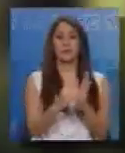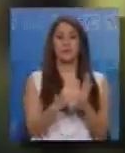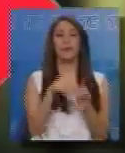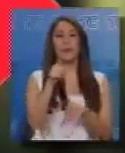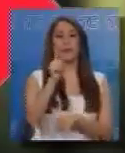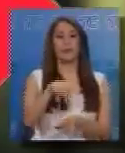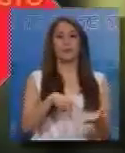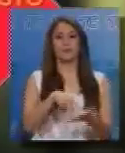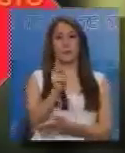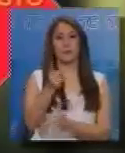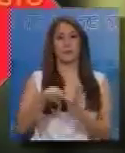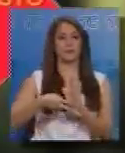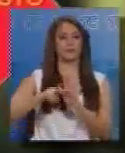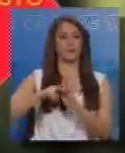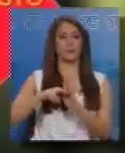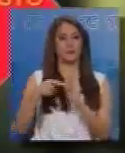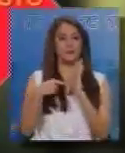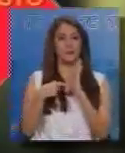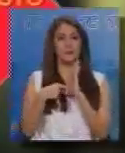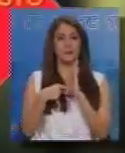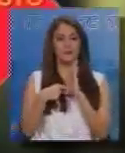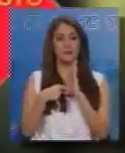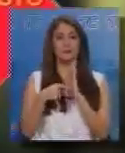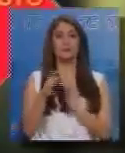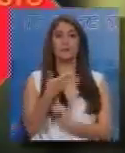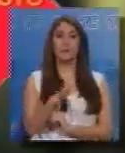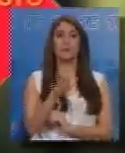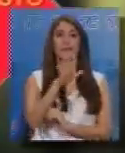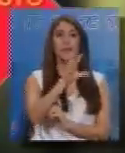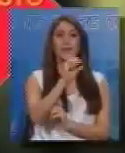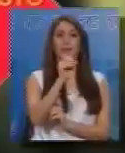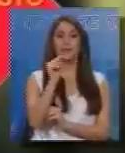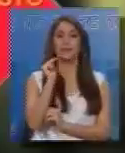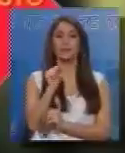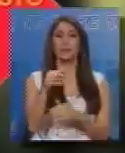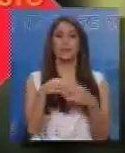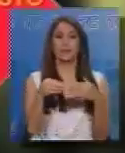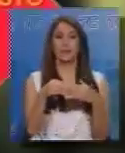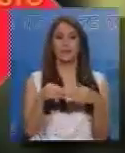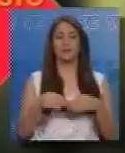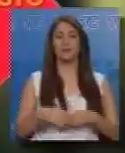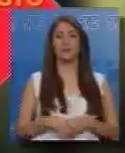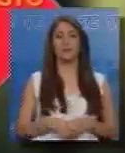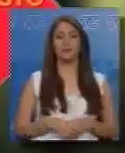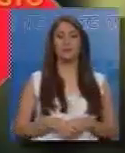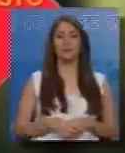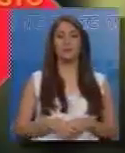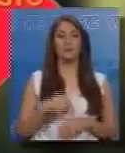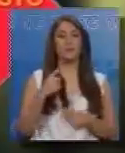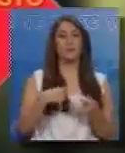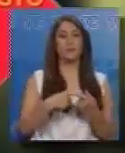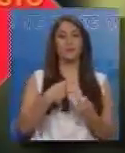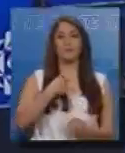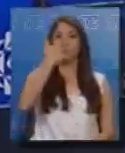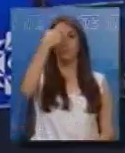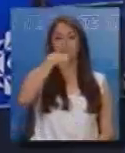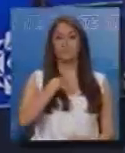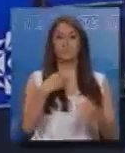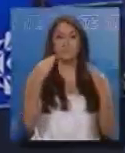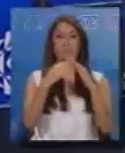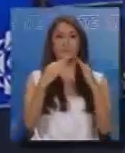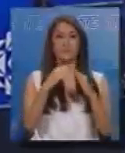Es decir, el valor de la casa superaría los 500.000 dólares. Si hoy un heredero recibiría un bien, por ejemplo una casa,